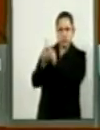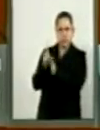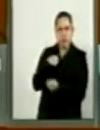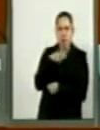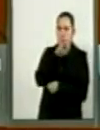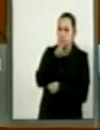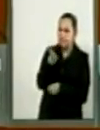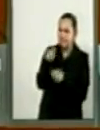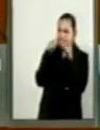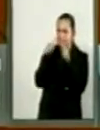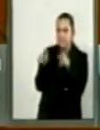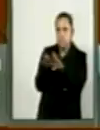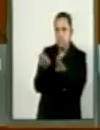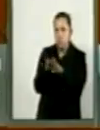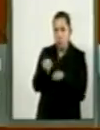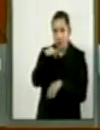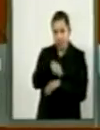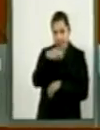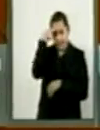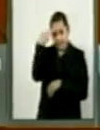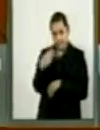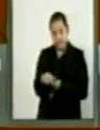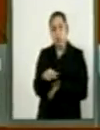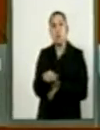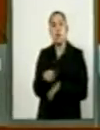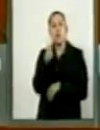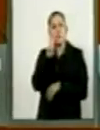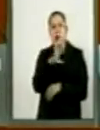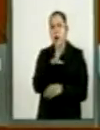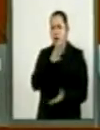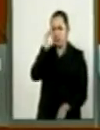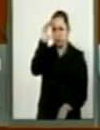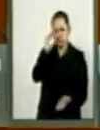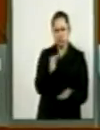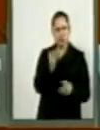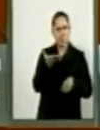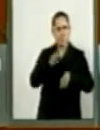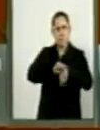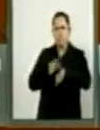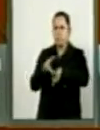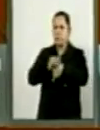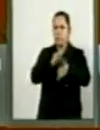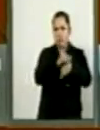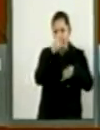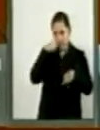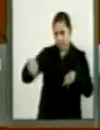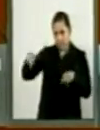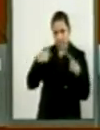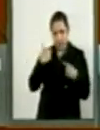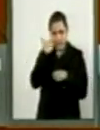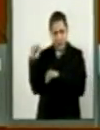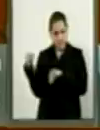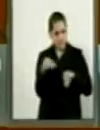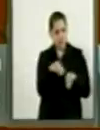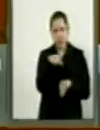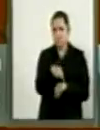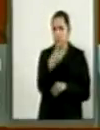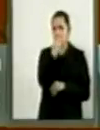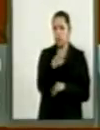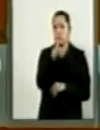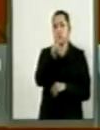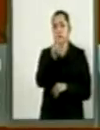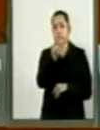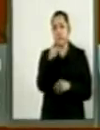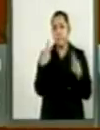haya reducido a un mínimo histórico las autorizaciones para refugiados, permitiendo 270 refugiados en